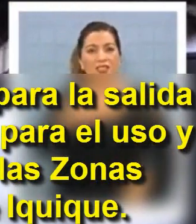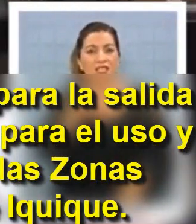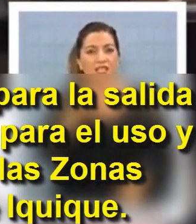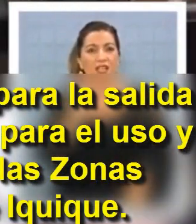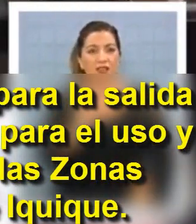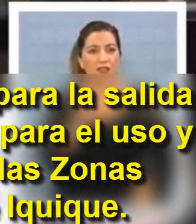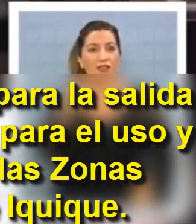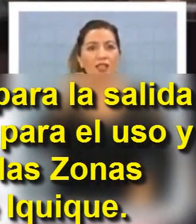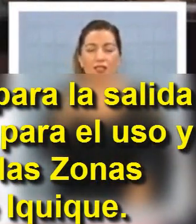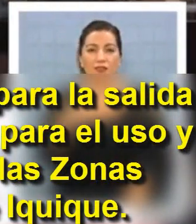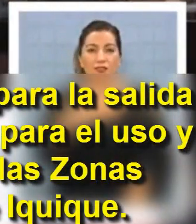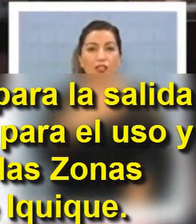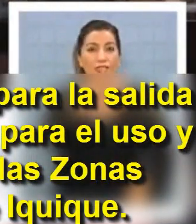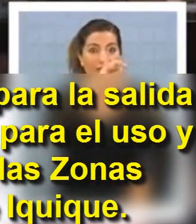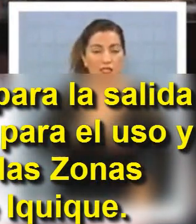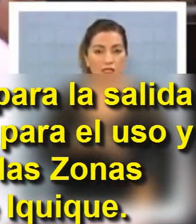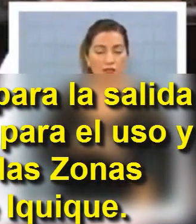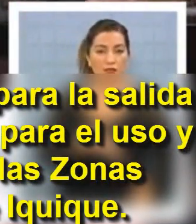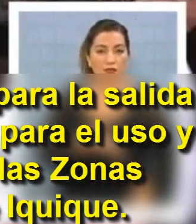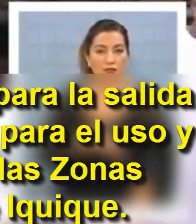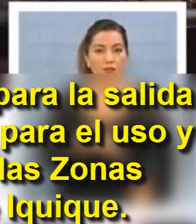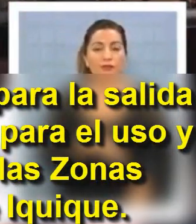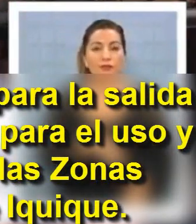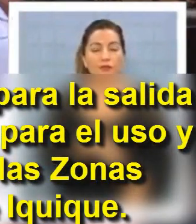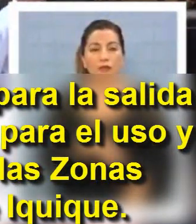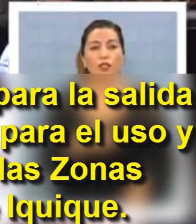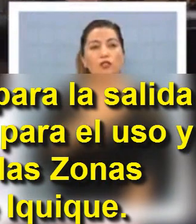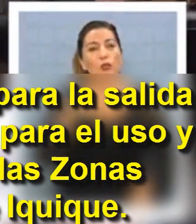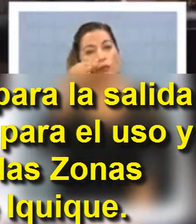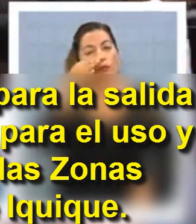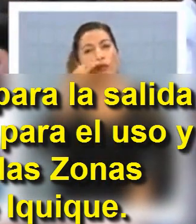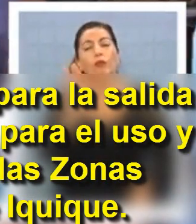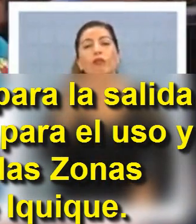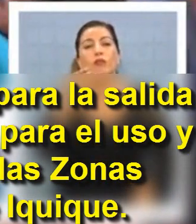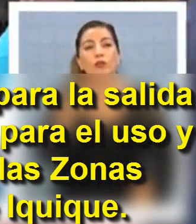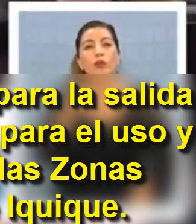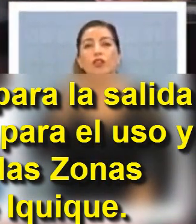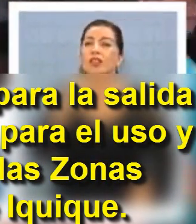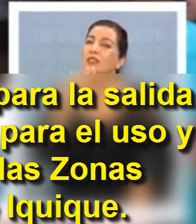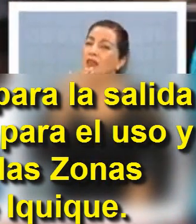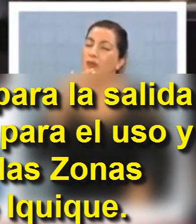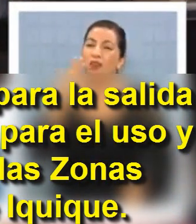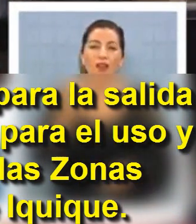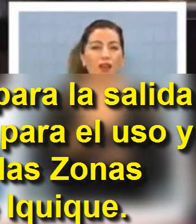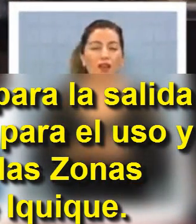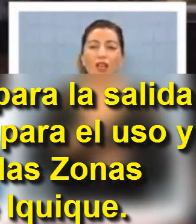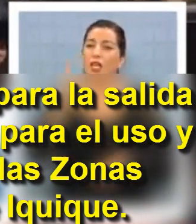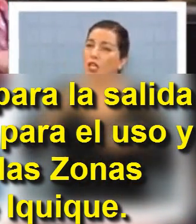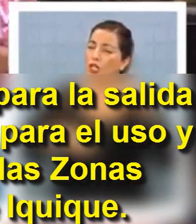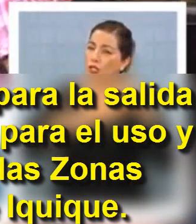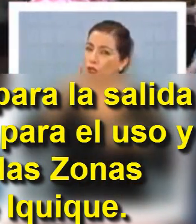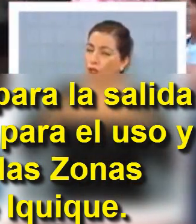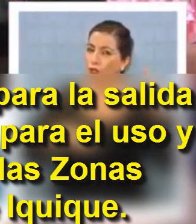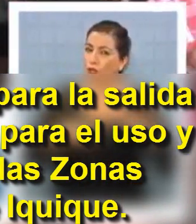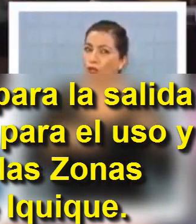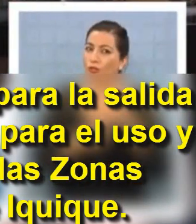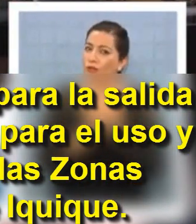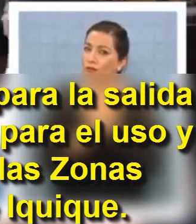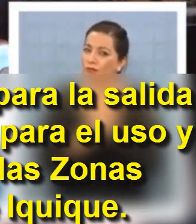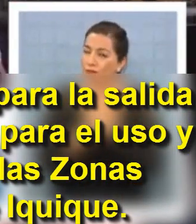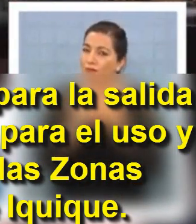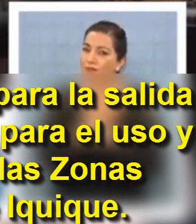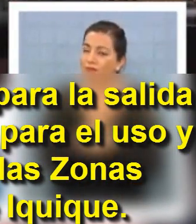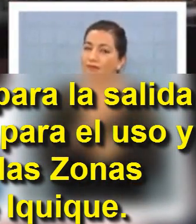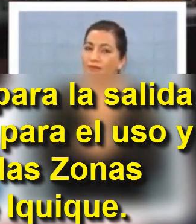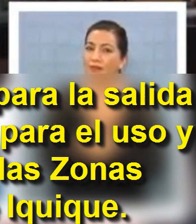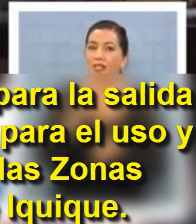mercadería es para consumo chileno, ¿no es cierto? Pero sí vemos que esa mercadería sale como contrabando toda Bolivia. Eso sí lo que vemos y nos afecta en